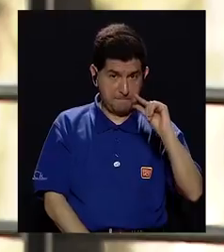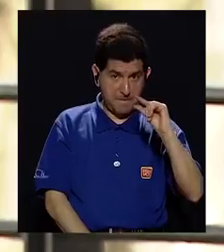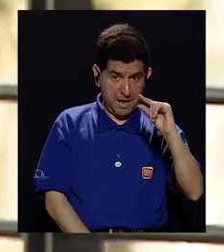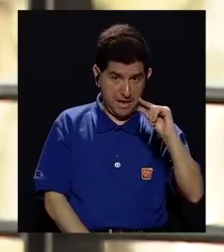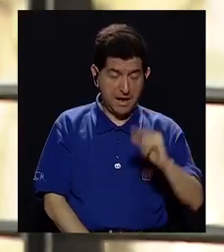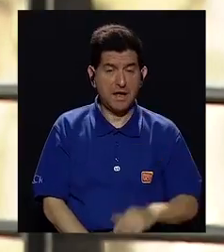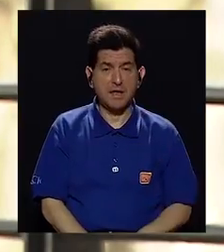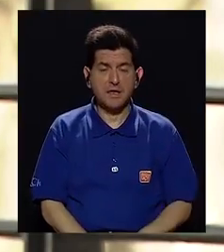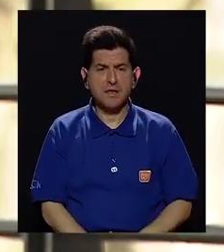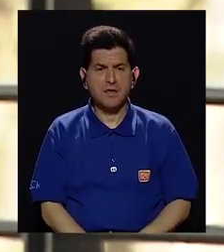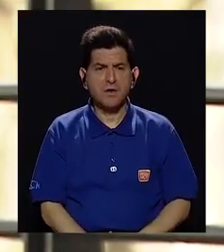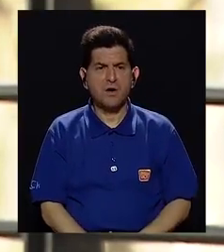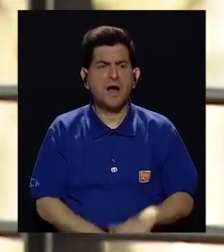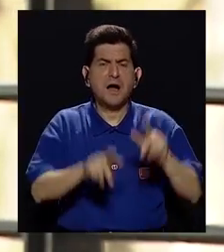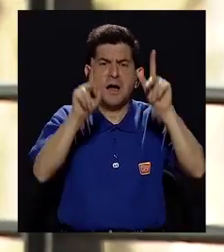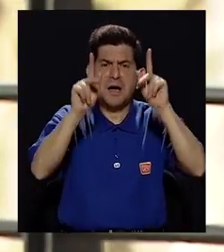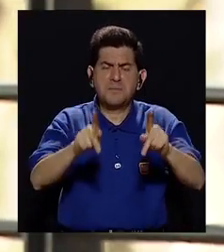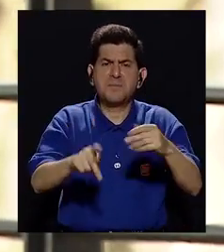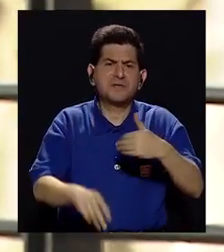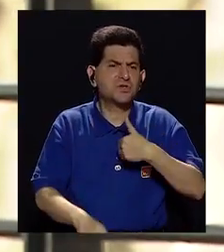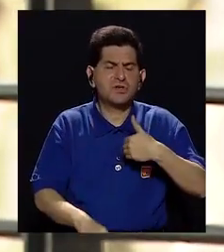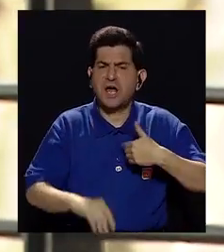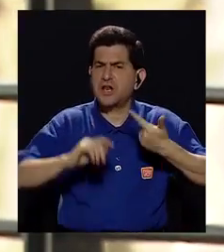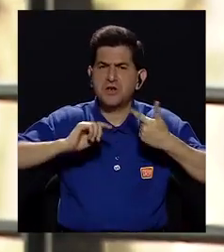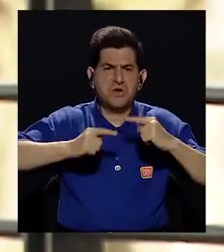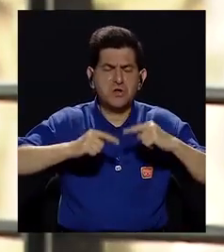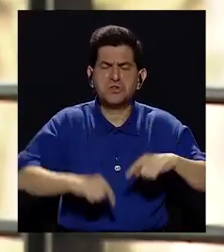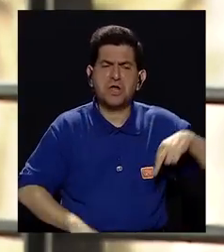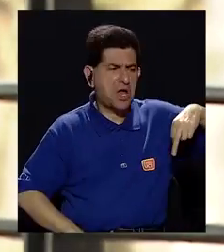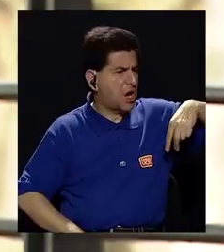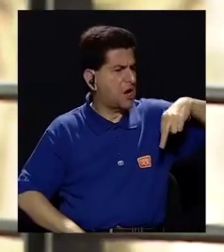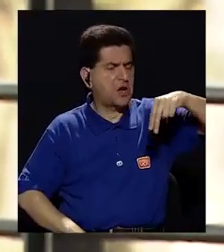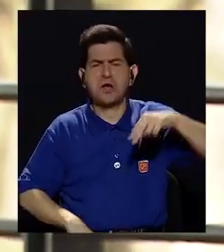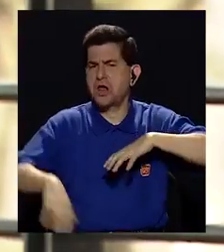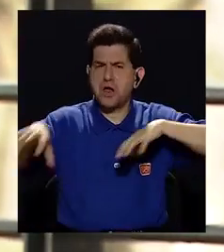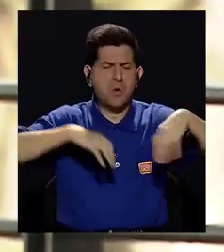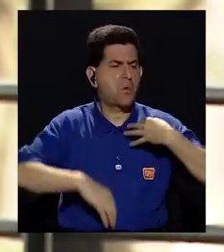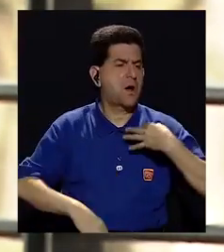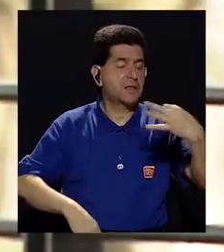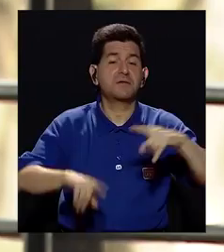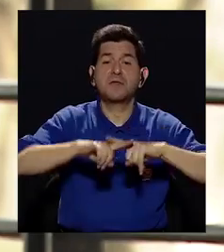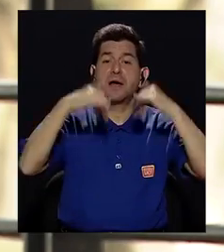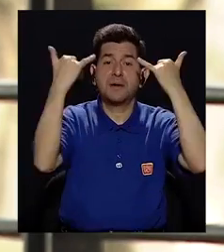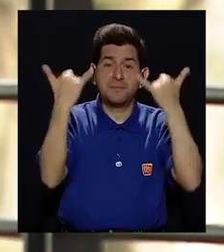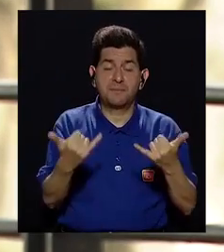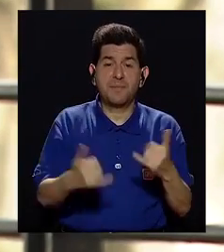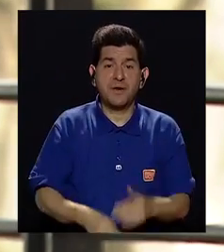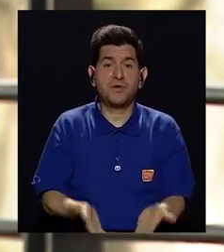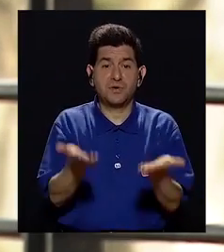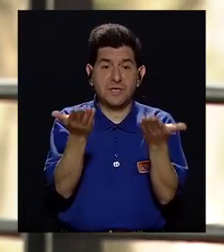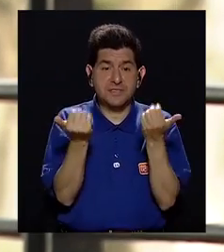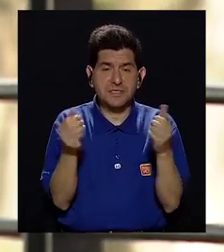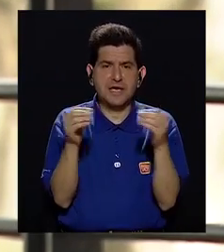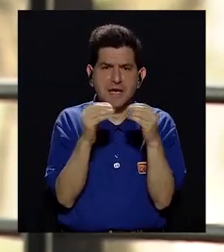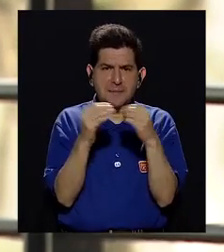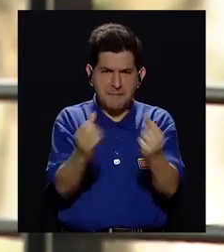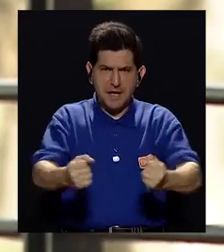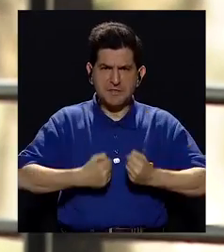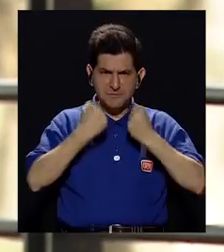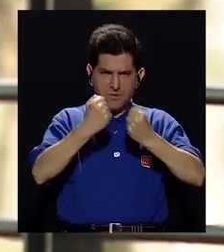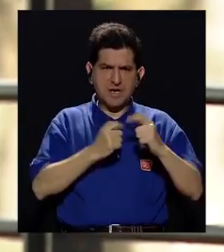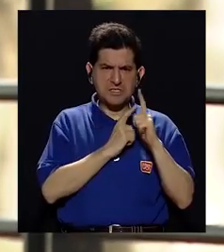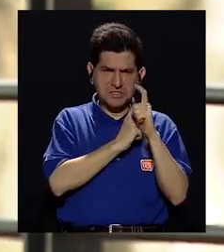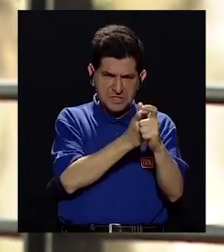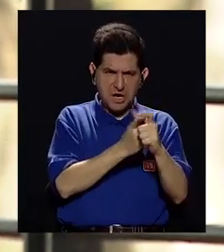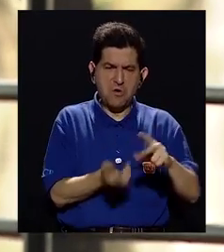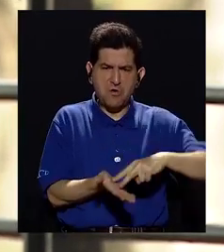leve, empezamos con que la persona no tiene dolor para caminar, para sus actividades cotidianas, pero ya si decide hacer algo de más intenso,